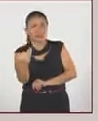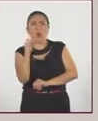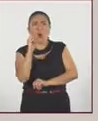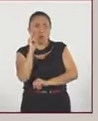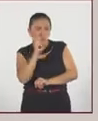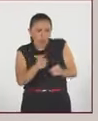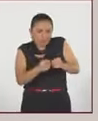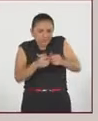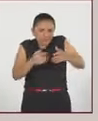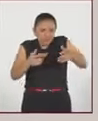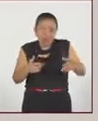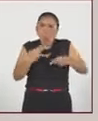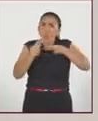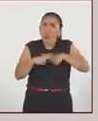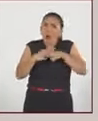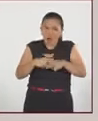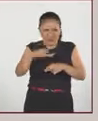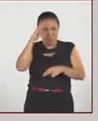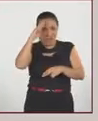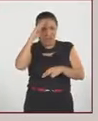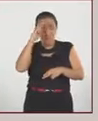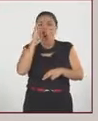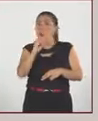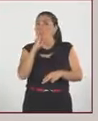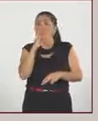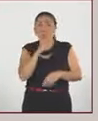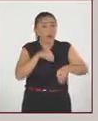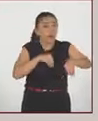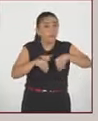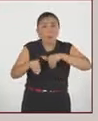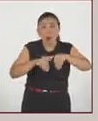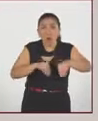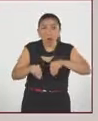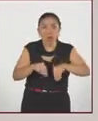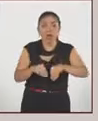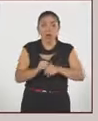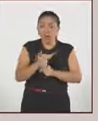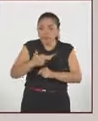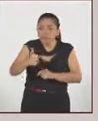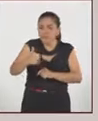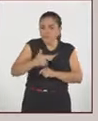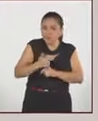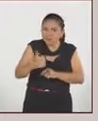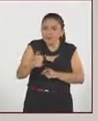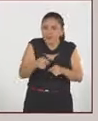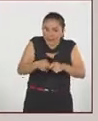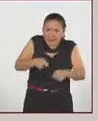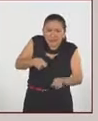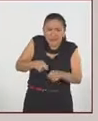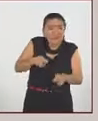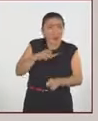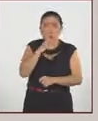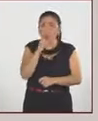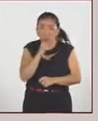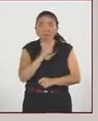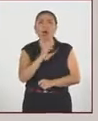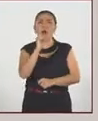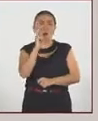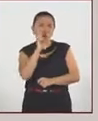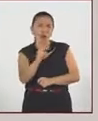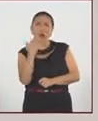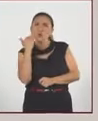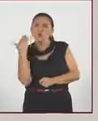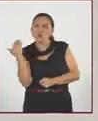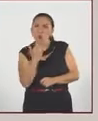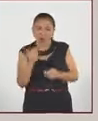del hueso, limitación para la movilidad y completar el rango de movimiento de la articulación, deformidad o asimetría